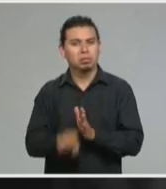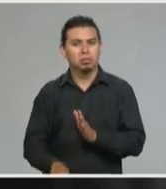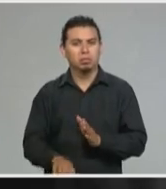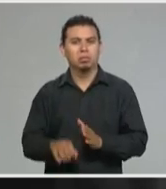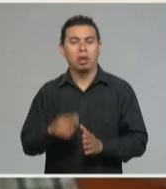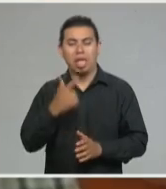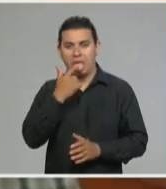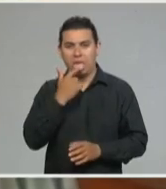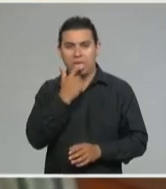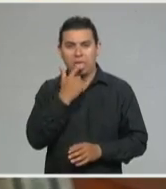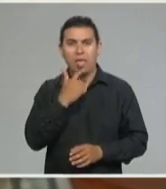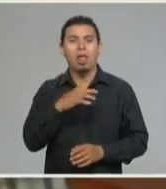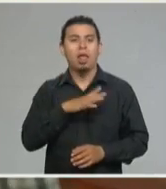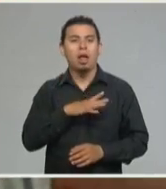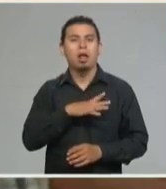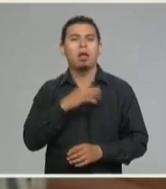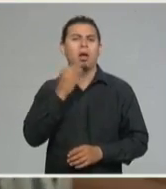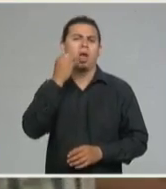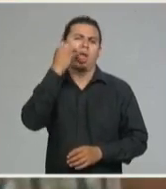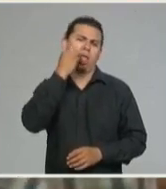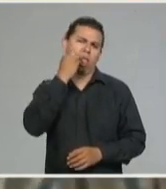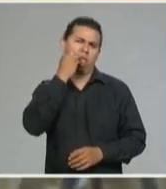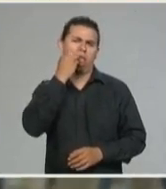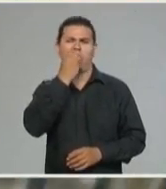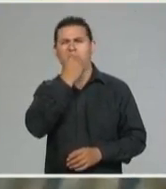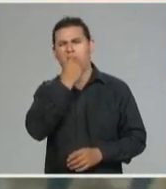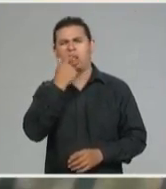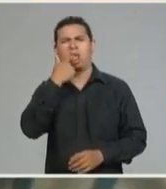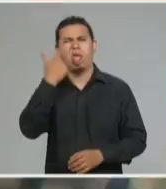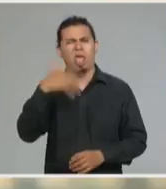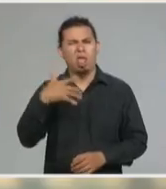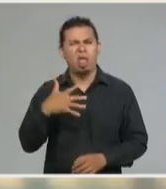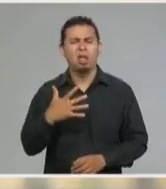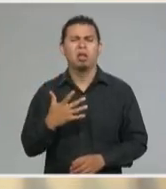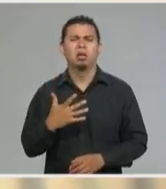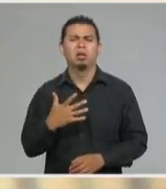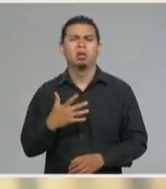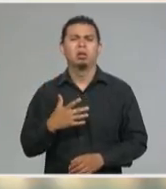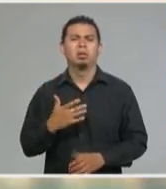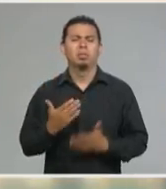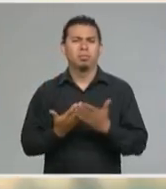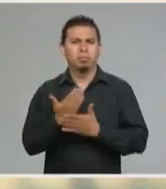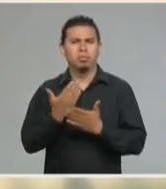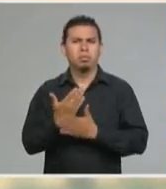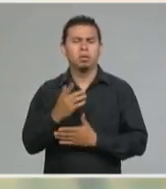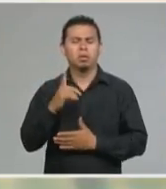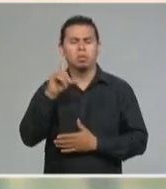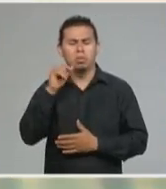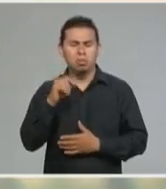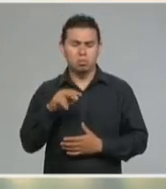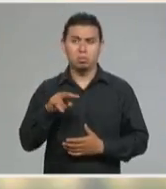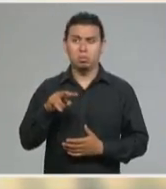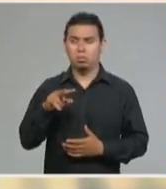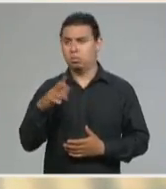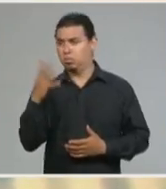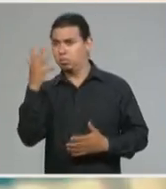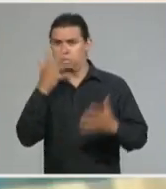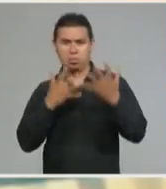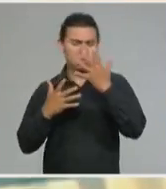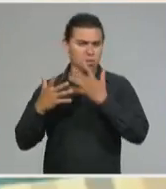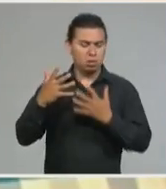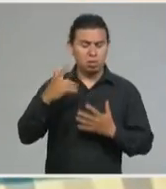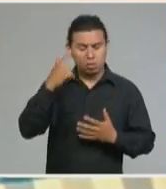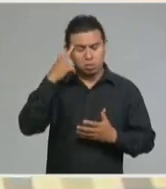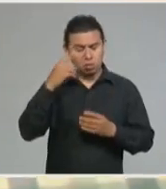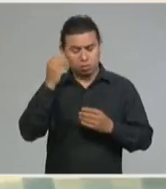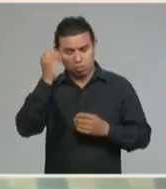la lengua pues va a aparecer alguna bolita, va a haber dolor. En la encía generalmente se va a confundir con manifestaciones dentales y